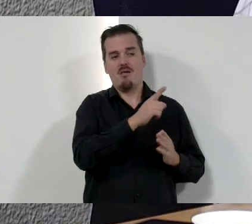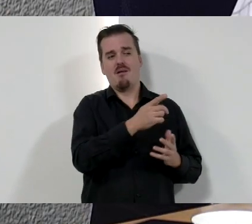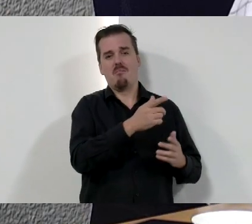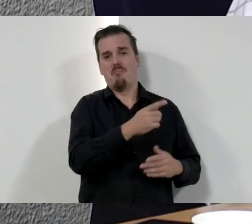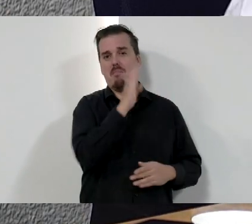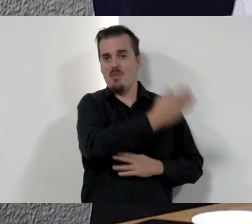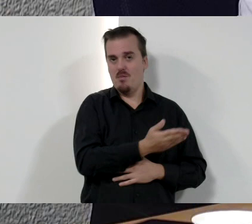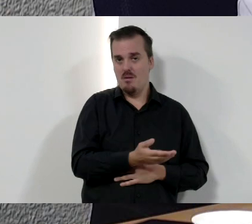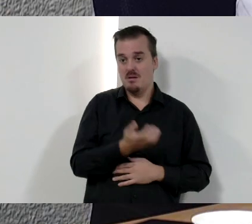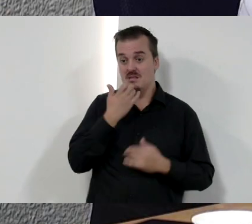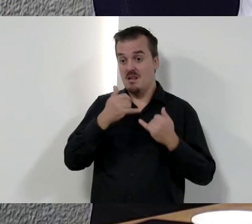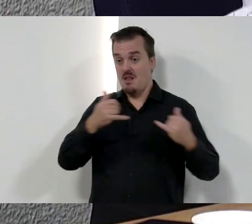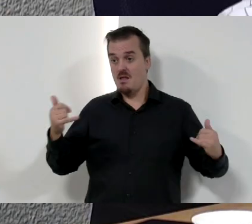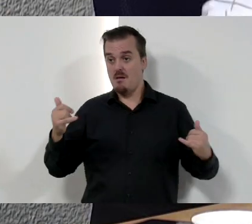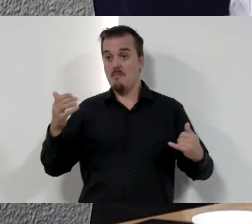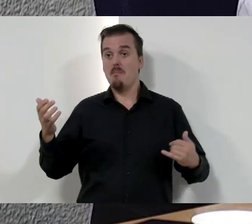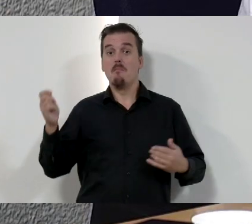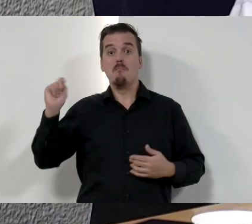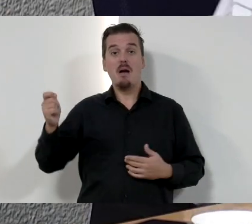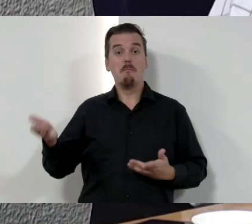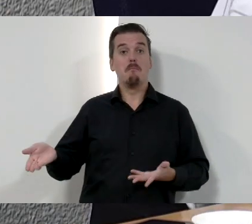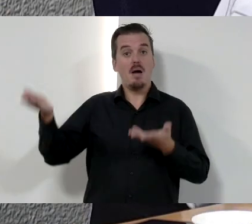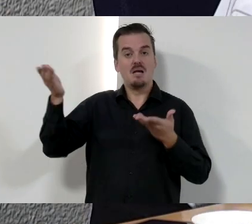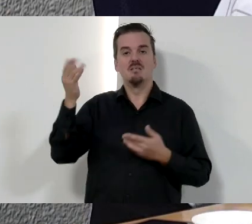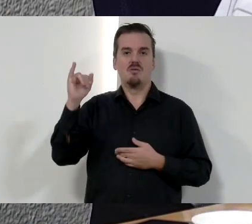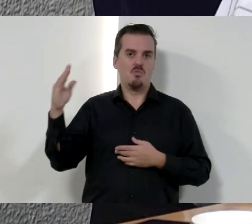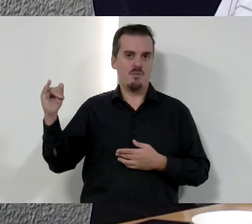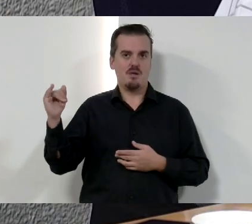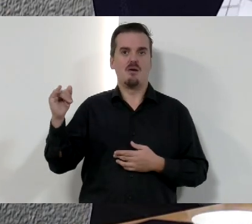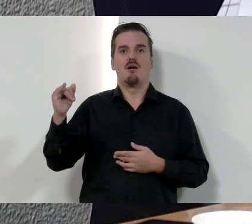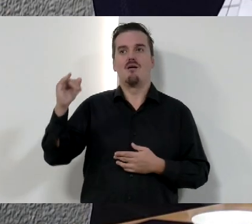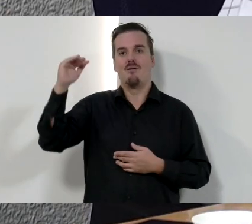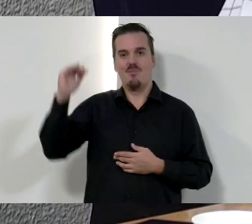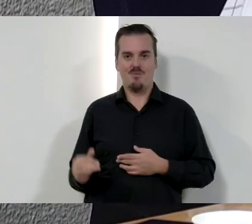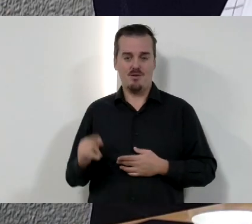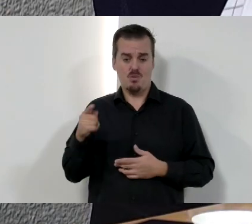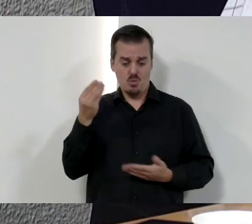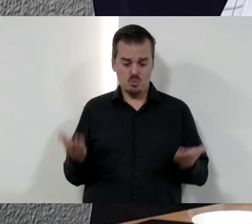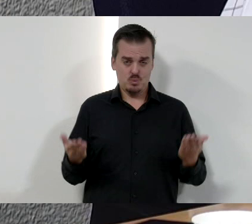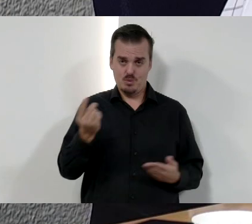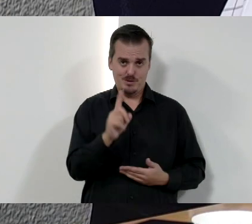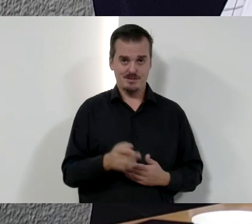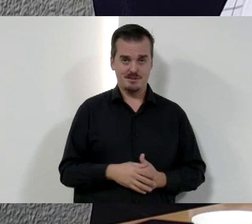paga. Al que más paga, más le reduces el importe. Es injusto.